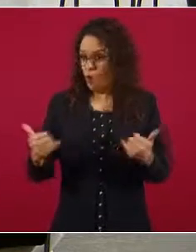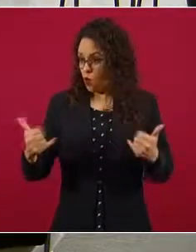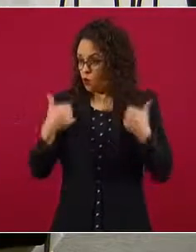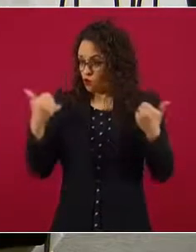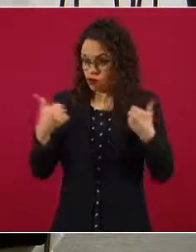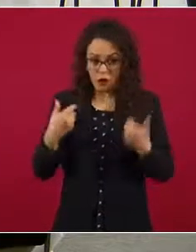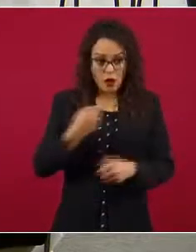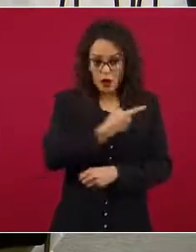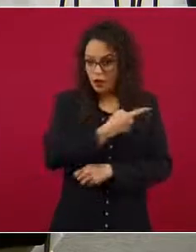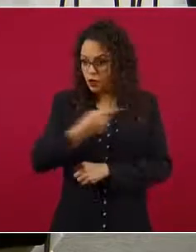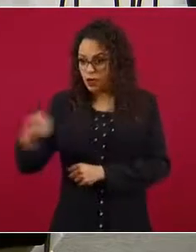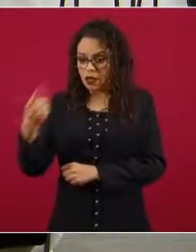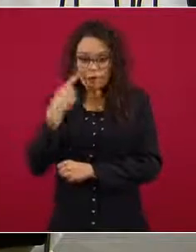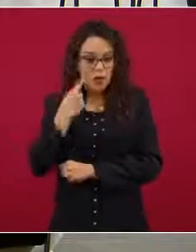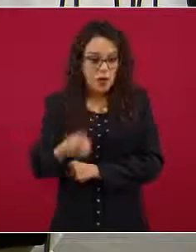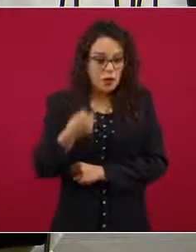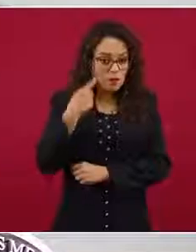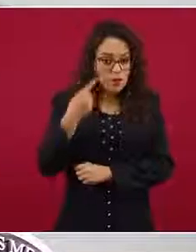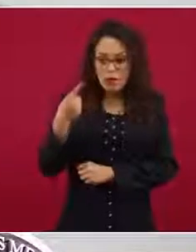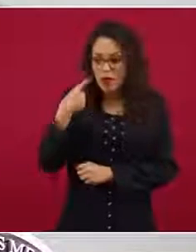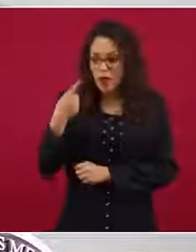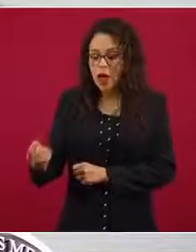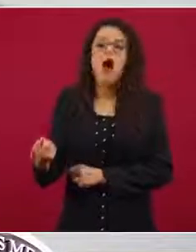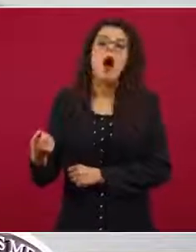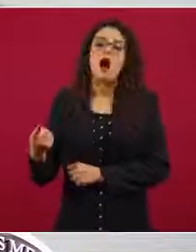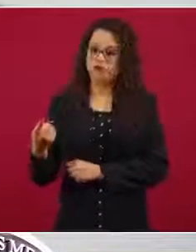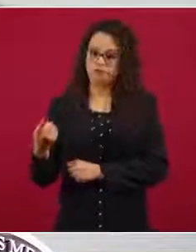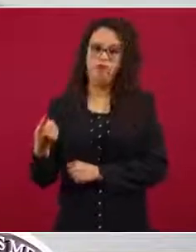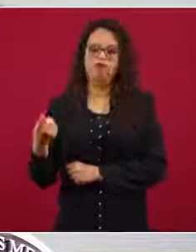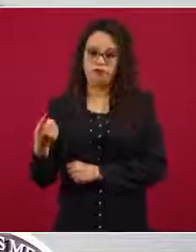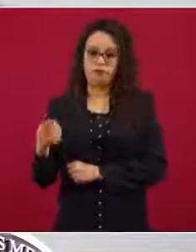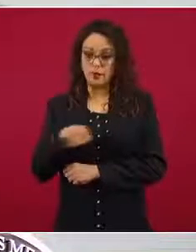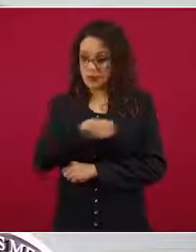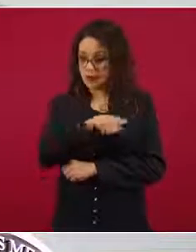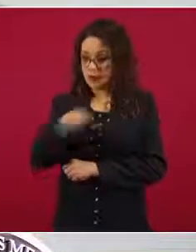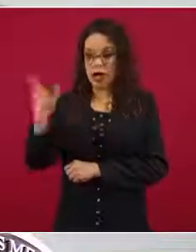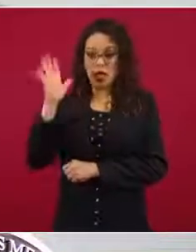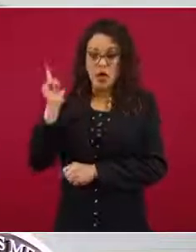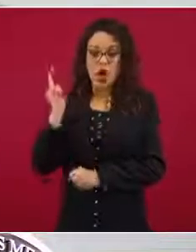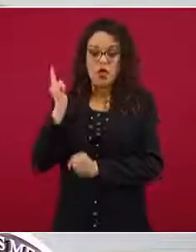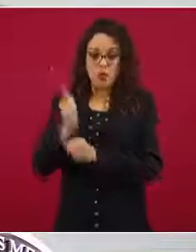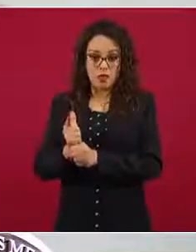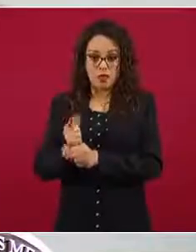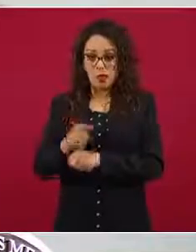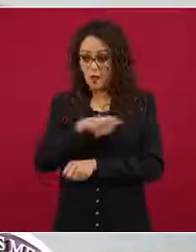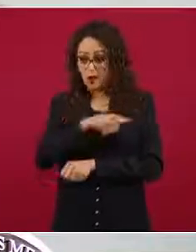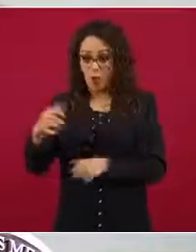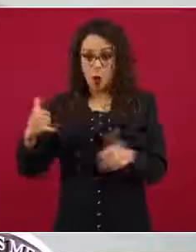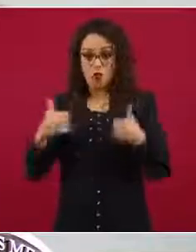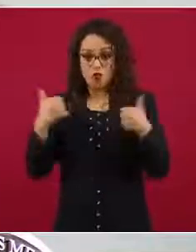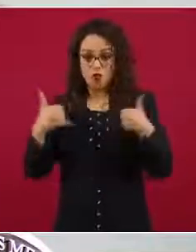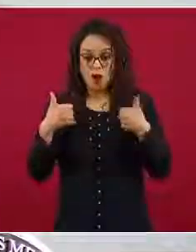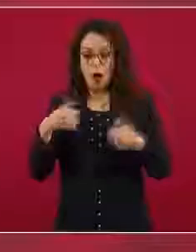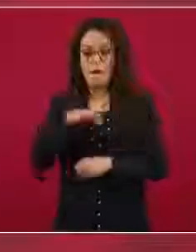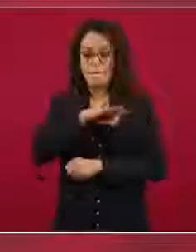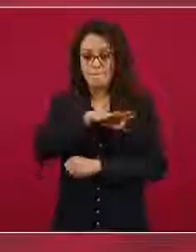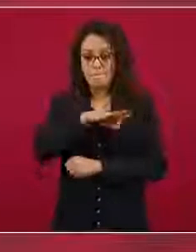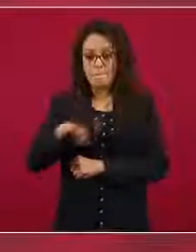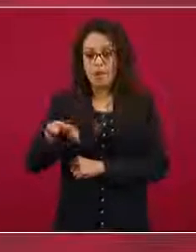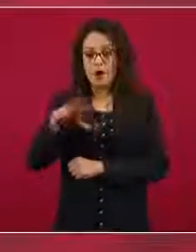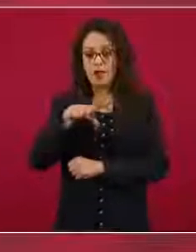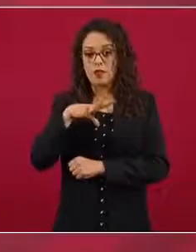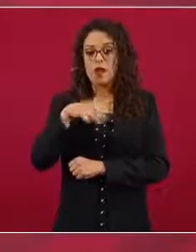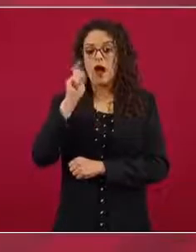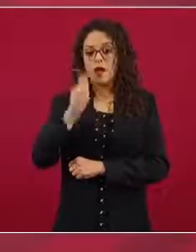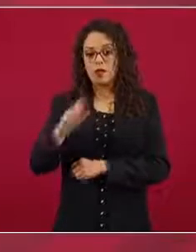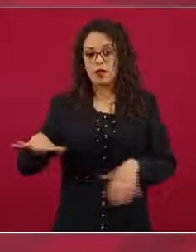está señalando inclusive que la gente joven puede ser la que conduce esos cambios de necesidad